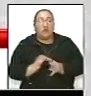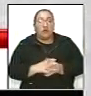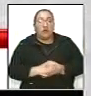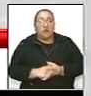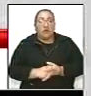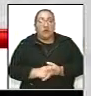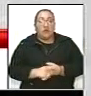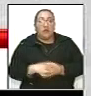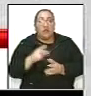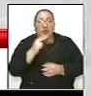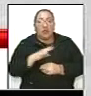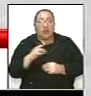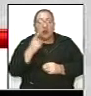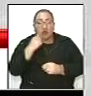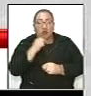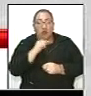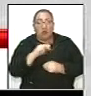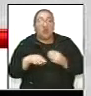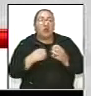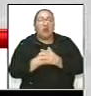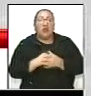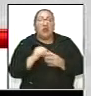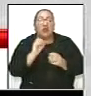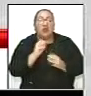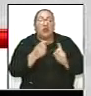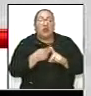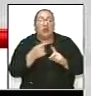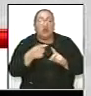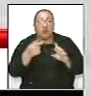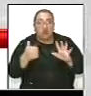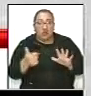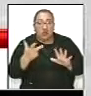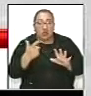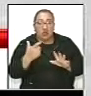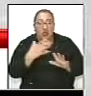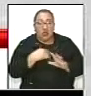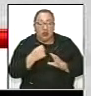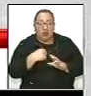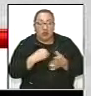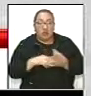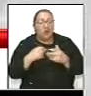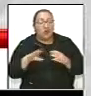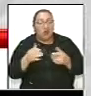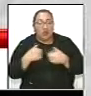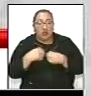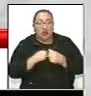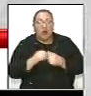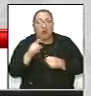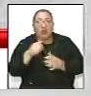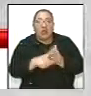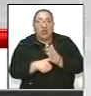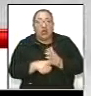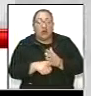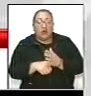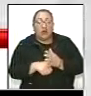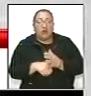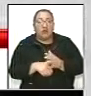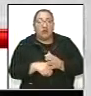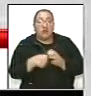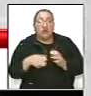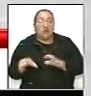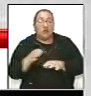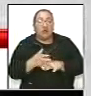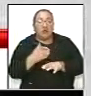98.9% de niñas, niños y adolescentes de 0 a 17 años de edad ya cuentan con DNI. Ha habido